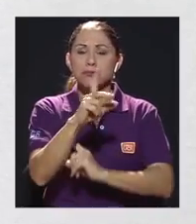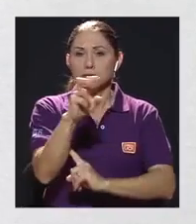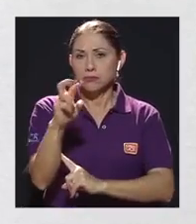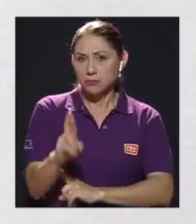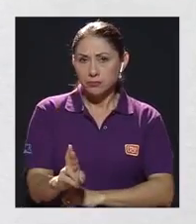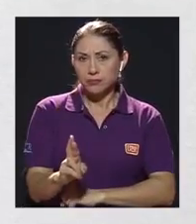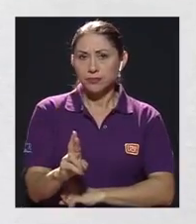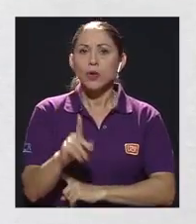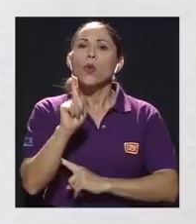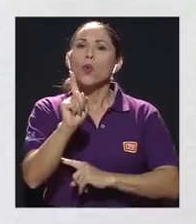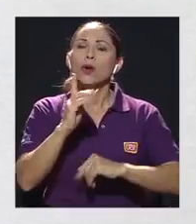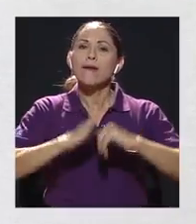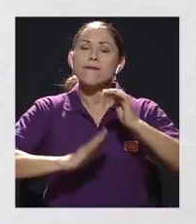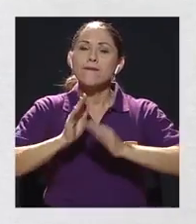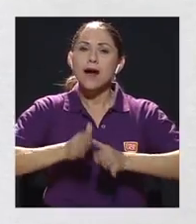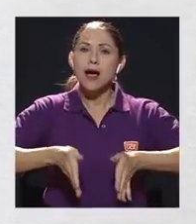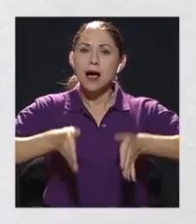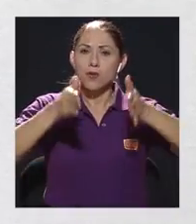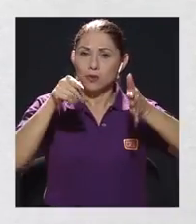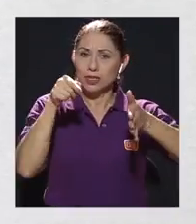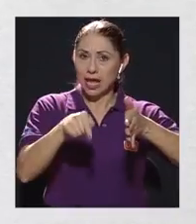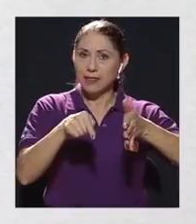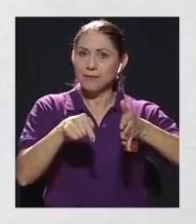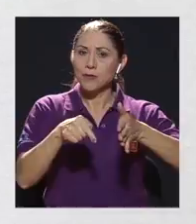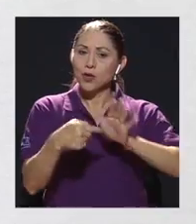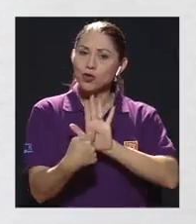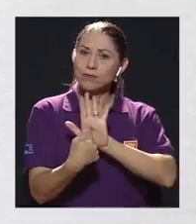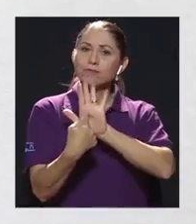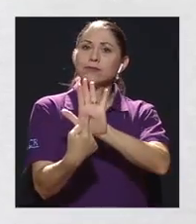en donde proveía un estatus,